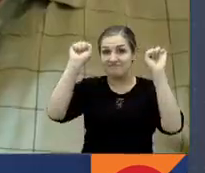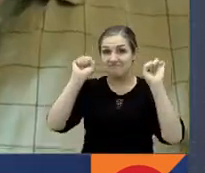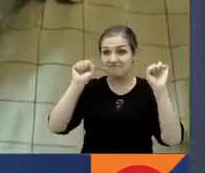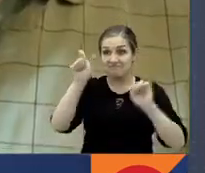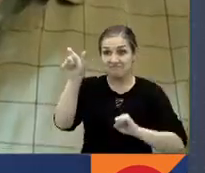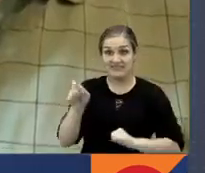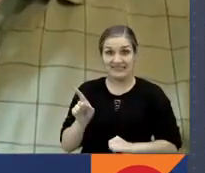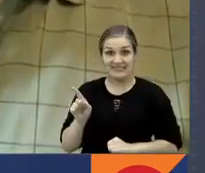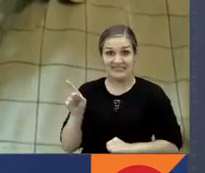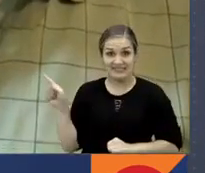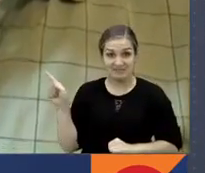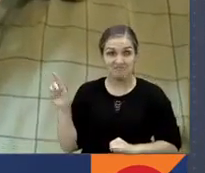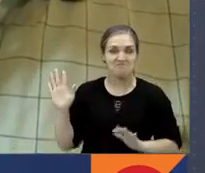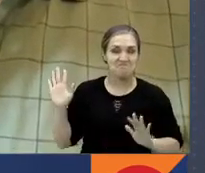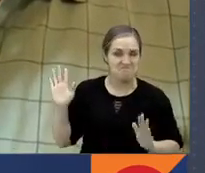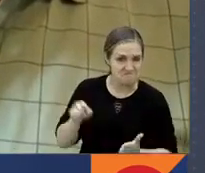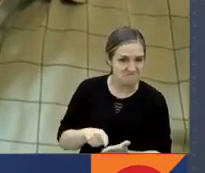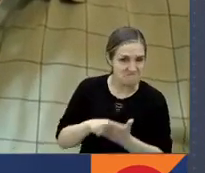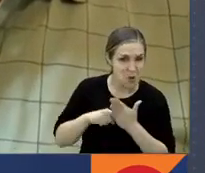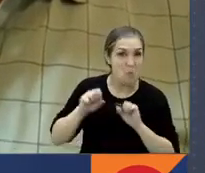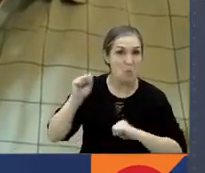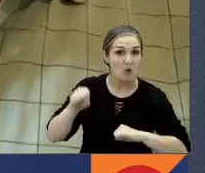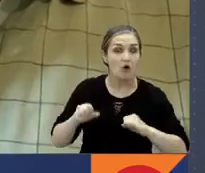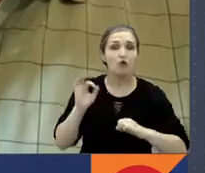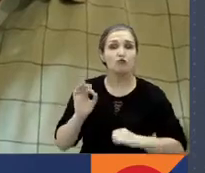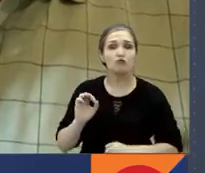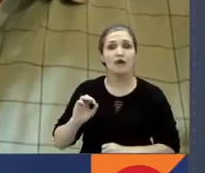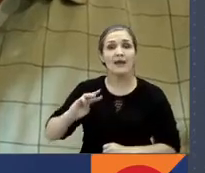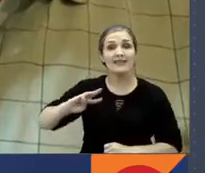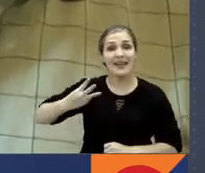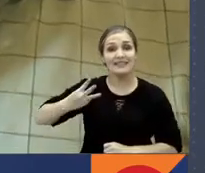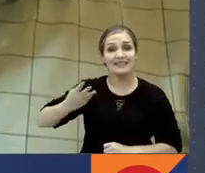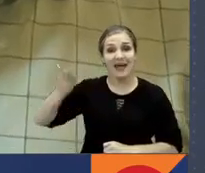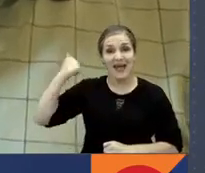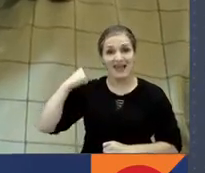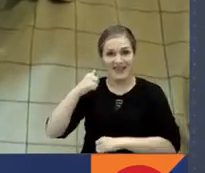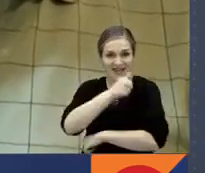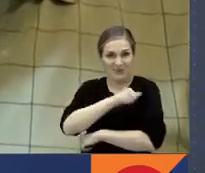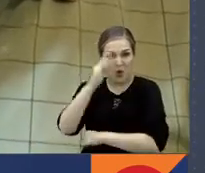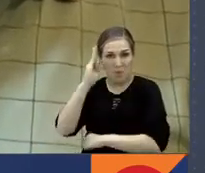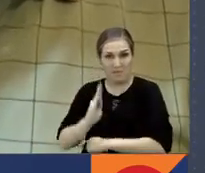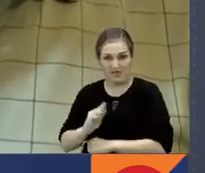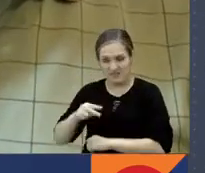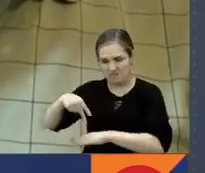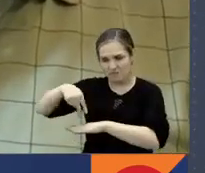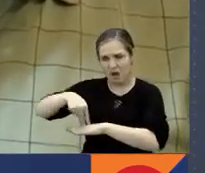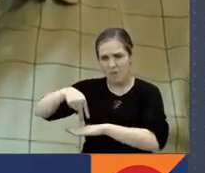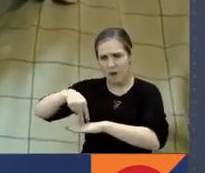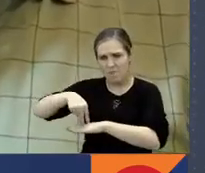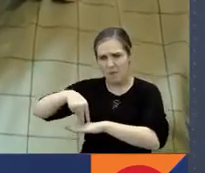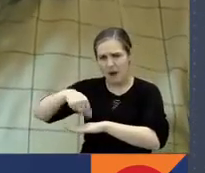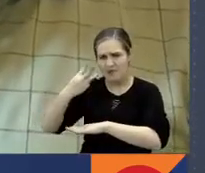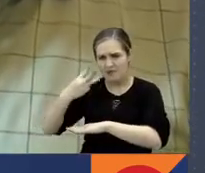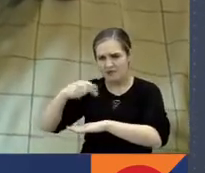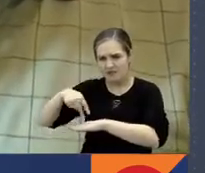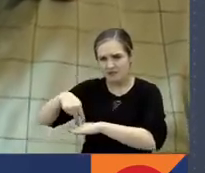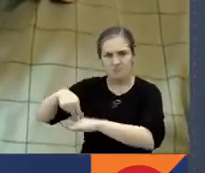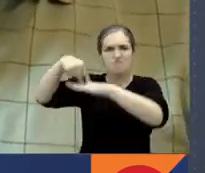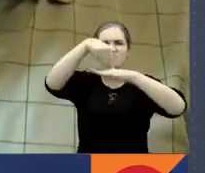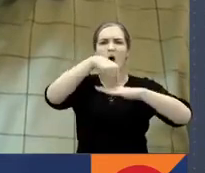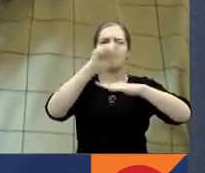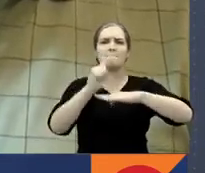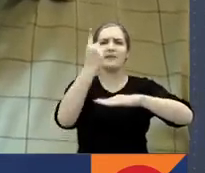especialidad. Quiere pasar del cajón 3, Río de Janeiro, medalla de bronce, al cajón 1, medalla de oro aquí en Tokio. Y la razón